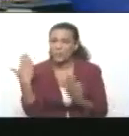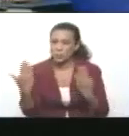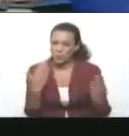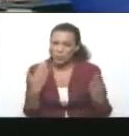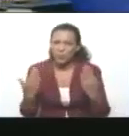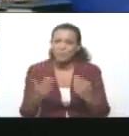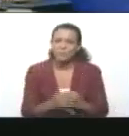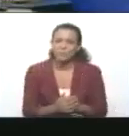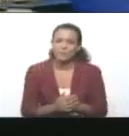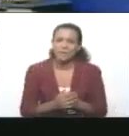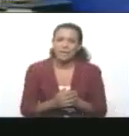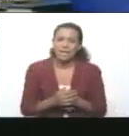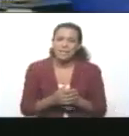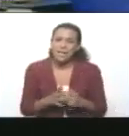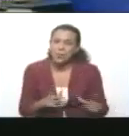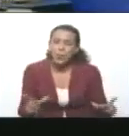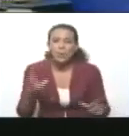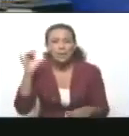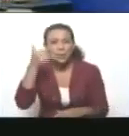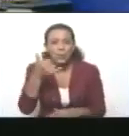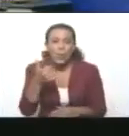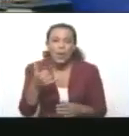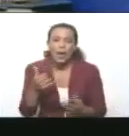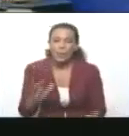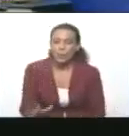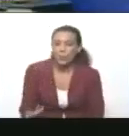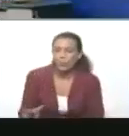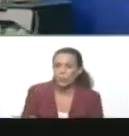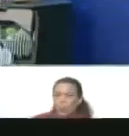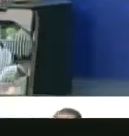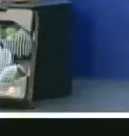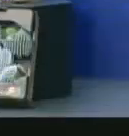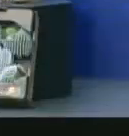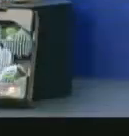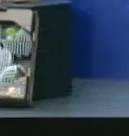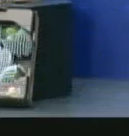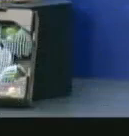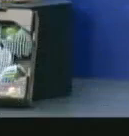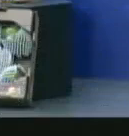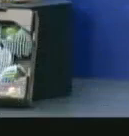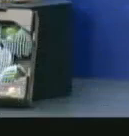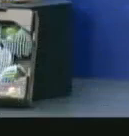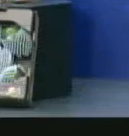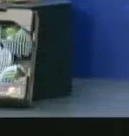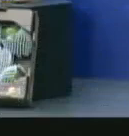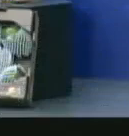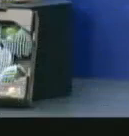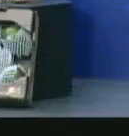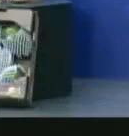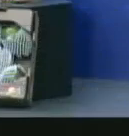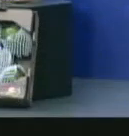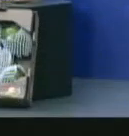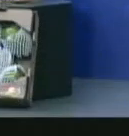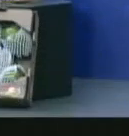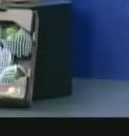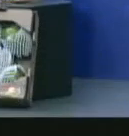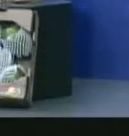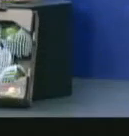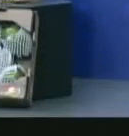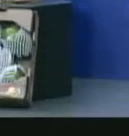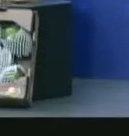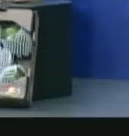es tener allá en el estado de Yaracuy ese monumento tan importante de Alejandro Colina, como